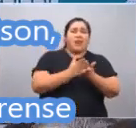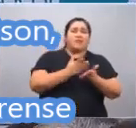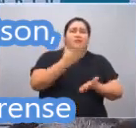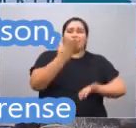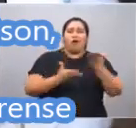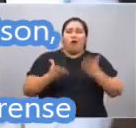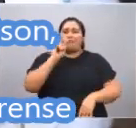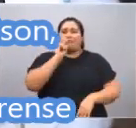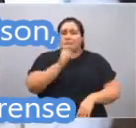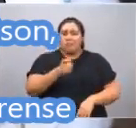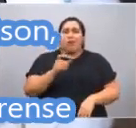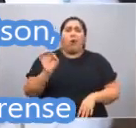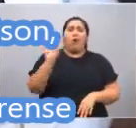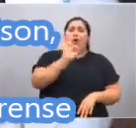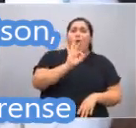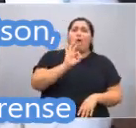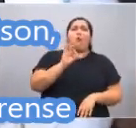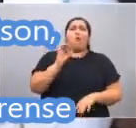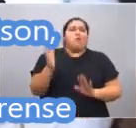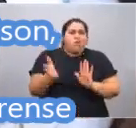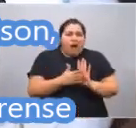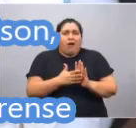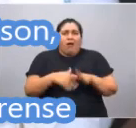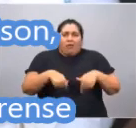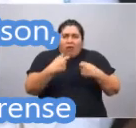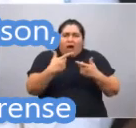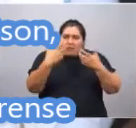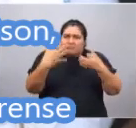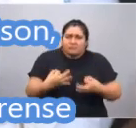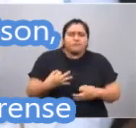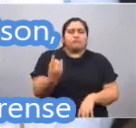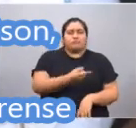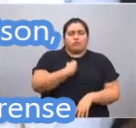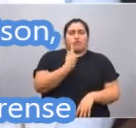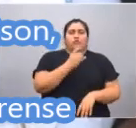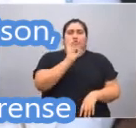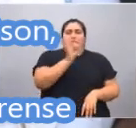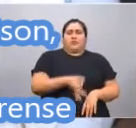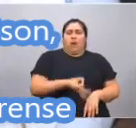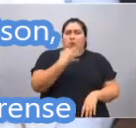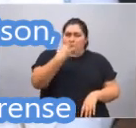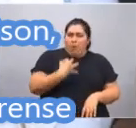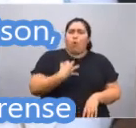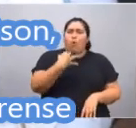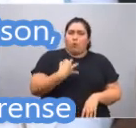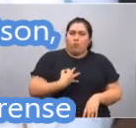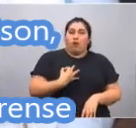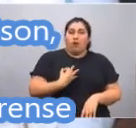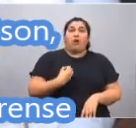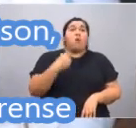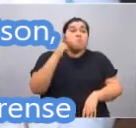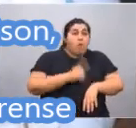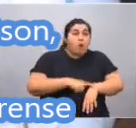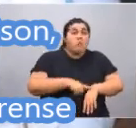y garantizarlos, nosotros sabemos muy bien que